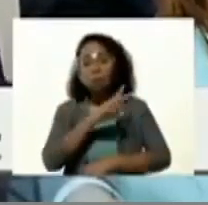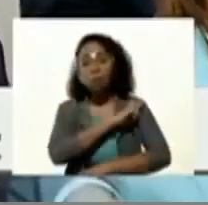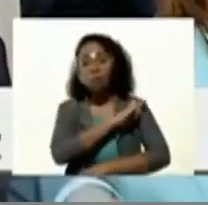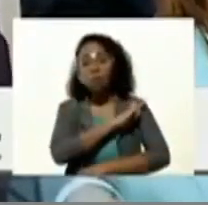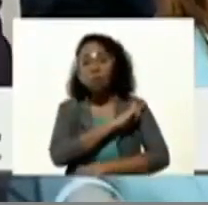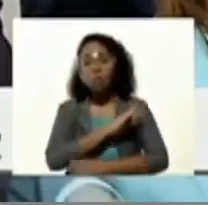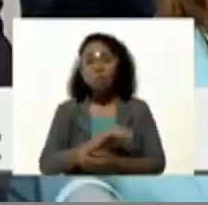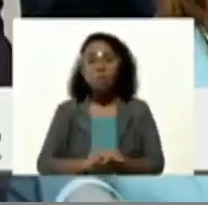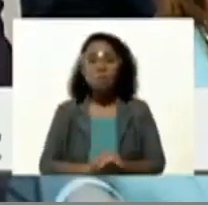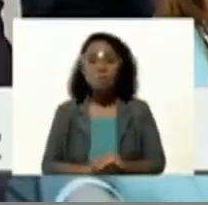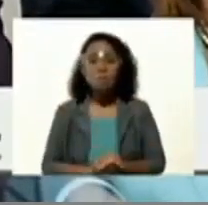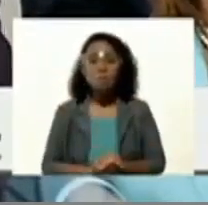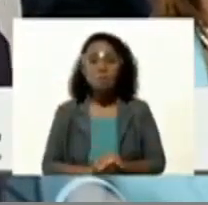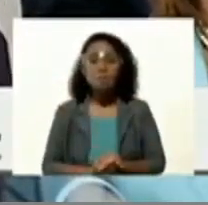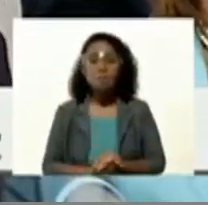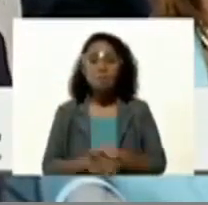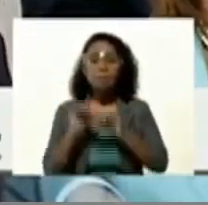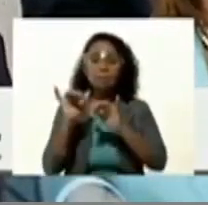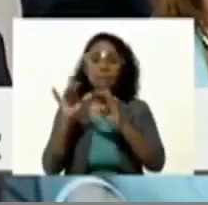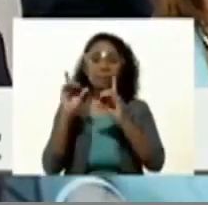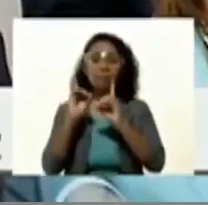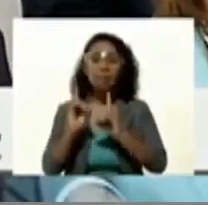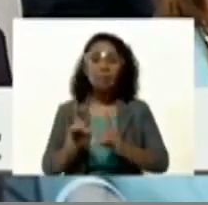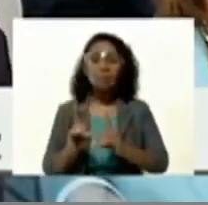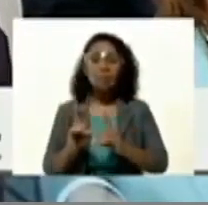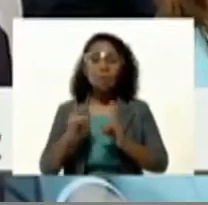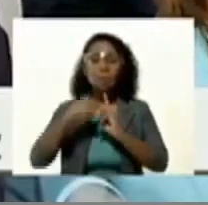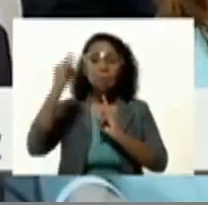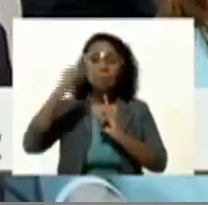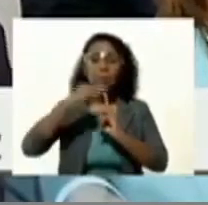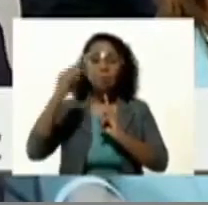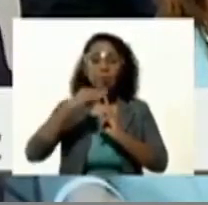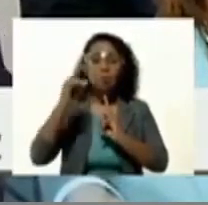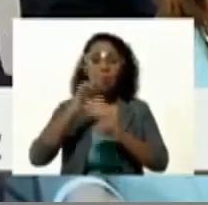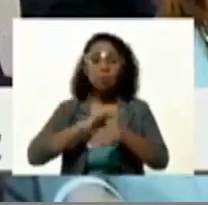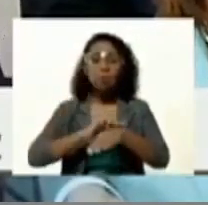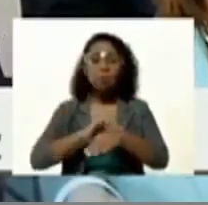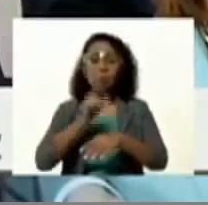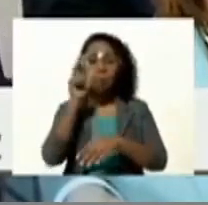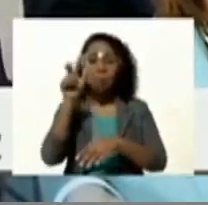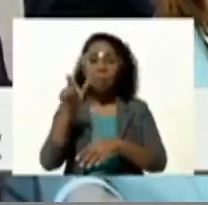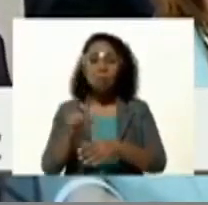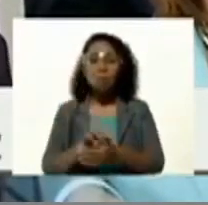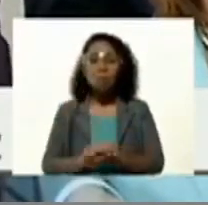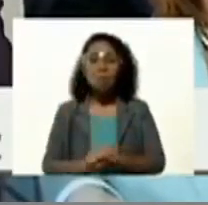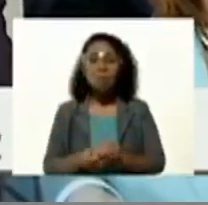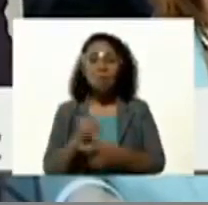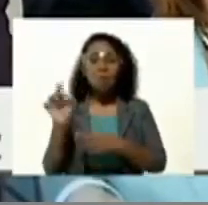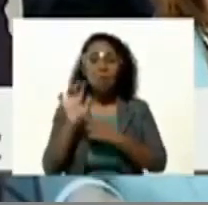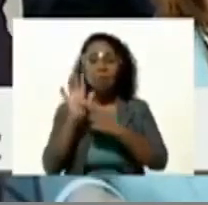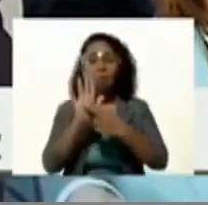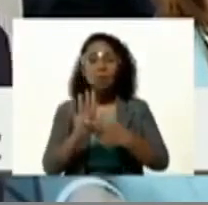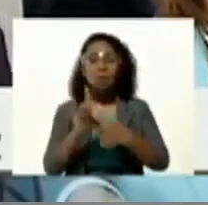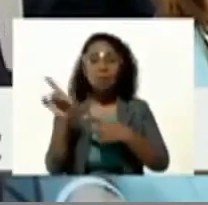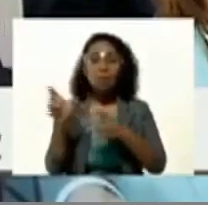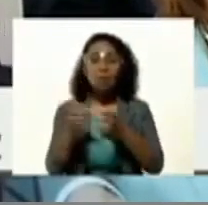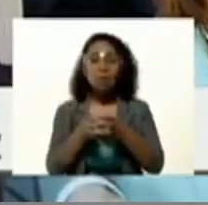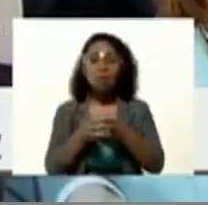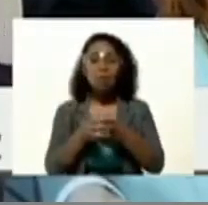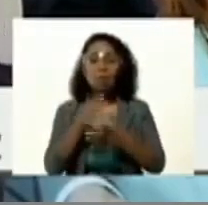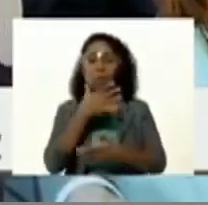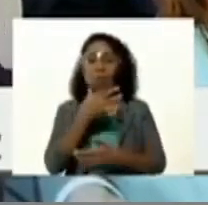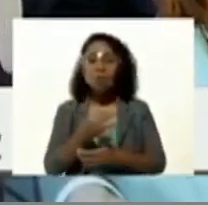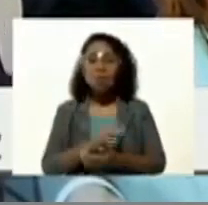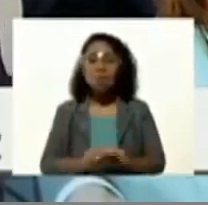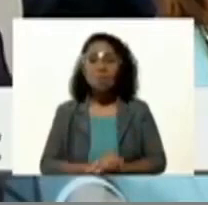con el jefe de la autodenominada Plataforma Unitaria, doctor Gerardo Blay, y con los representantes del equipo